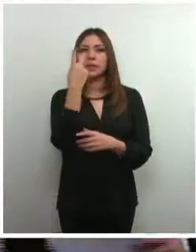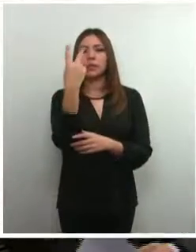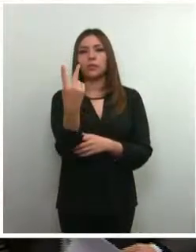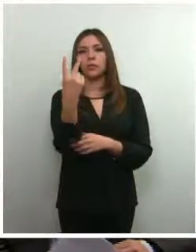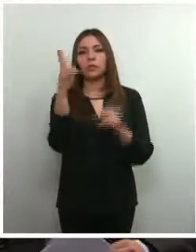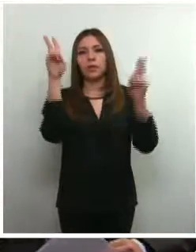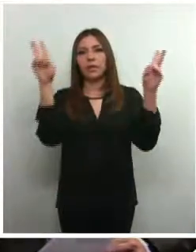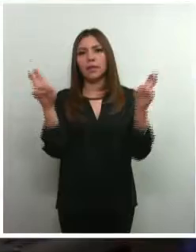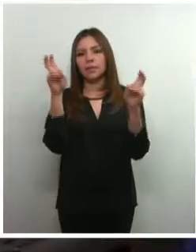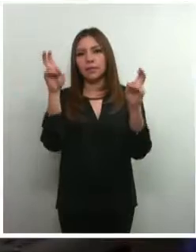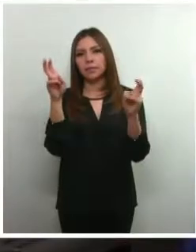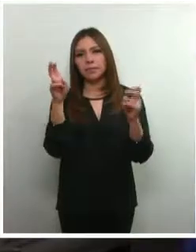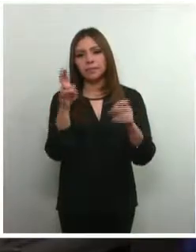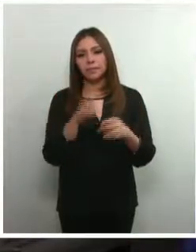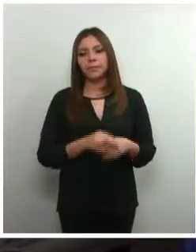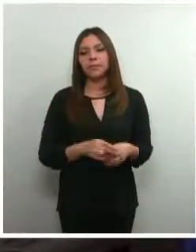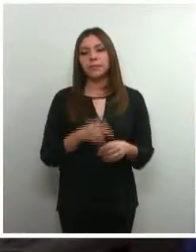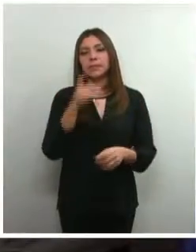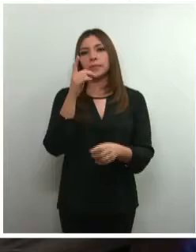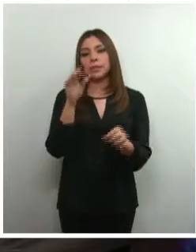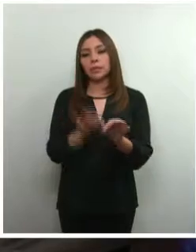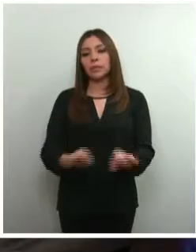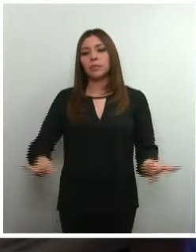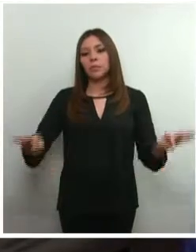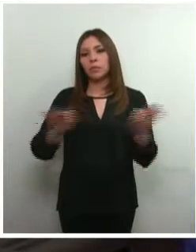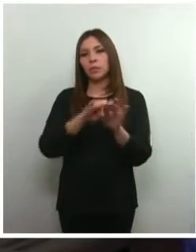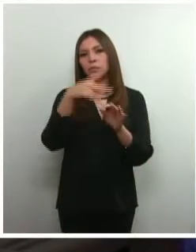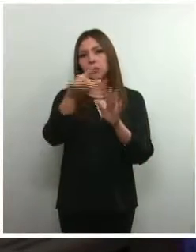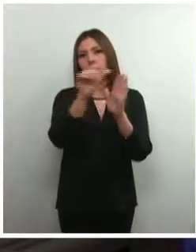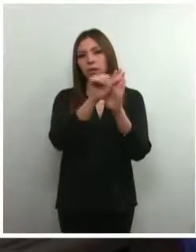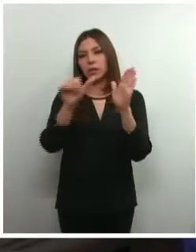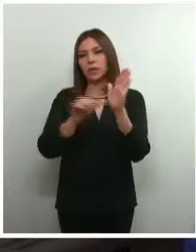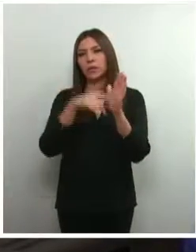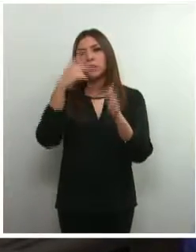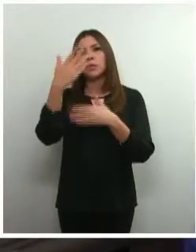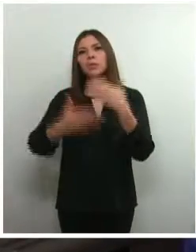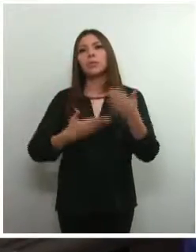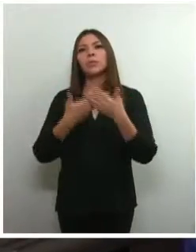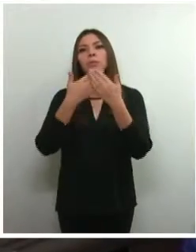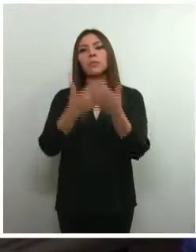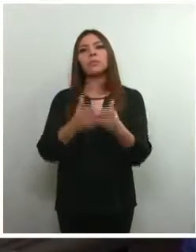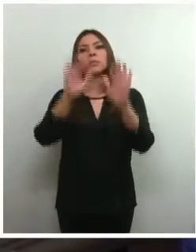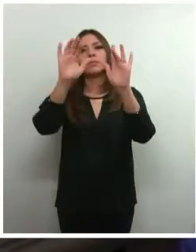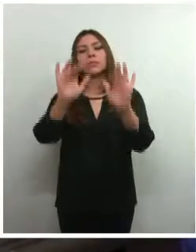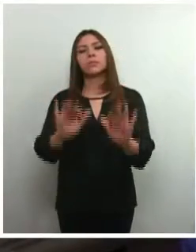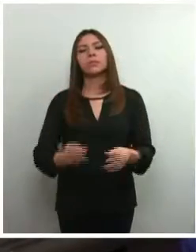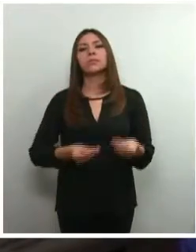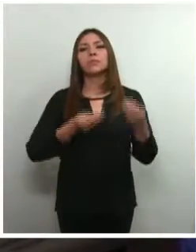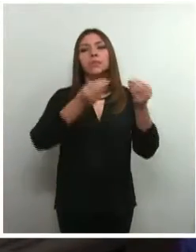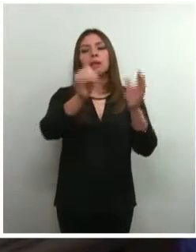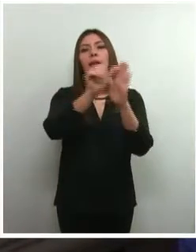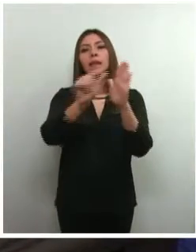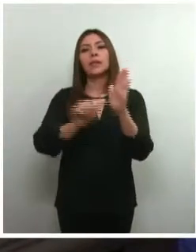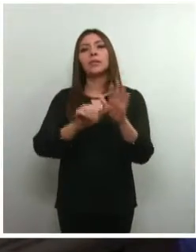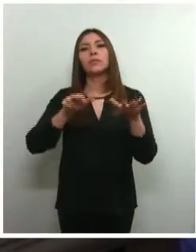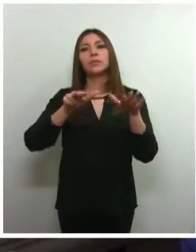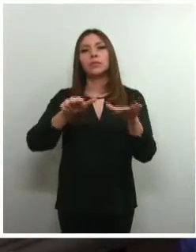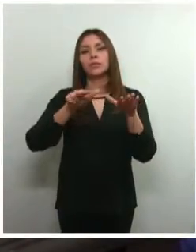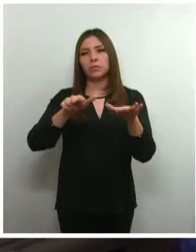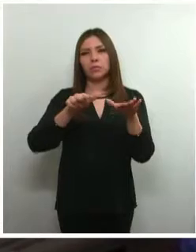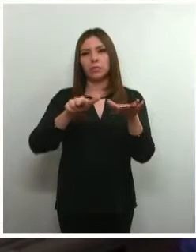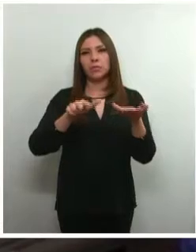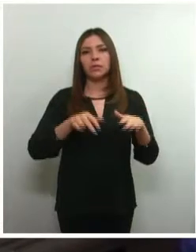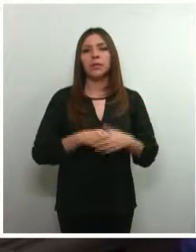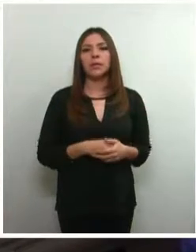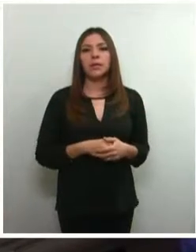temas particularmente de este artículo. Esta propuesta de redacción para el artículo 18 se cimenta en